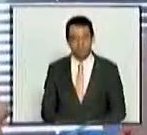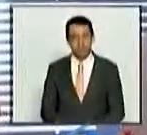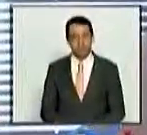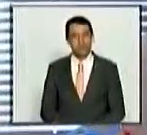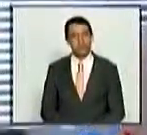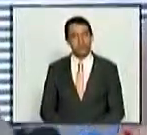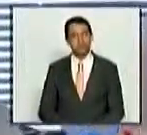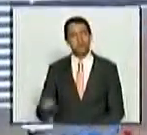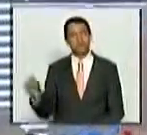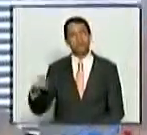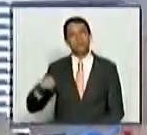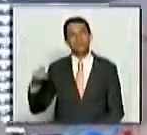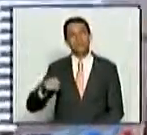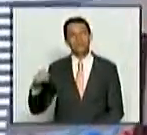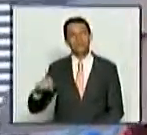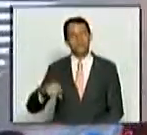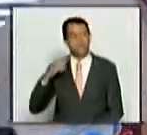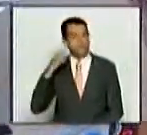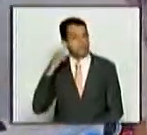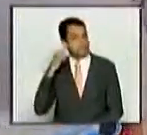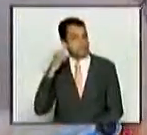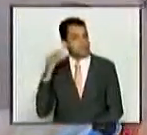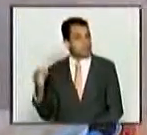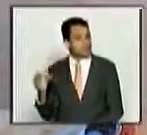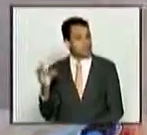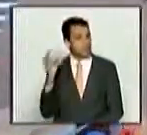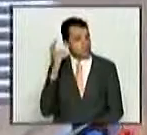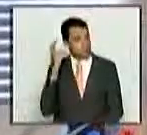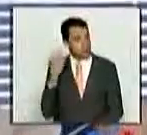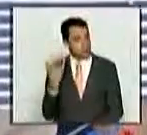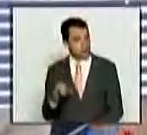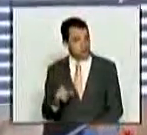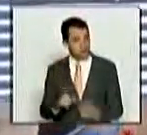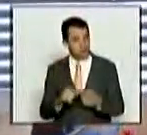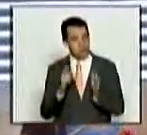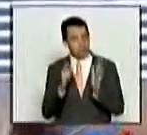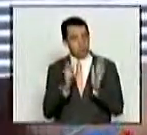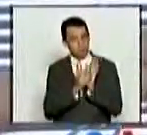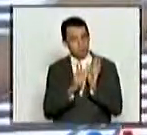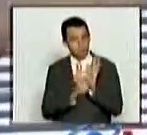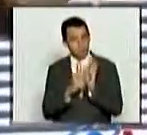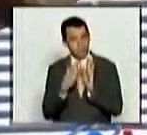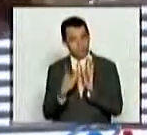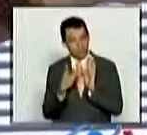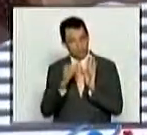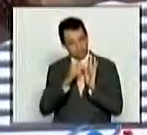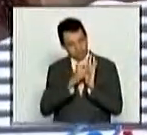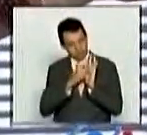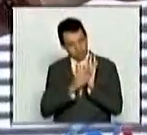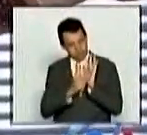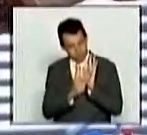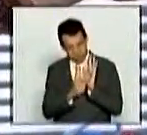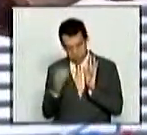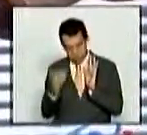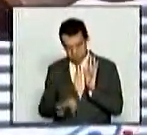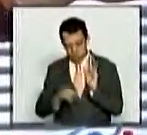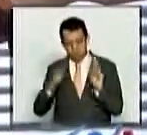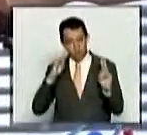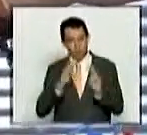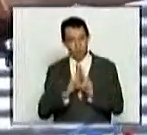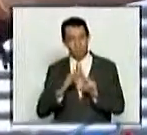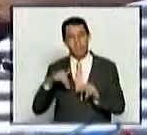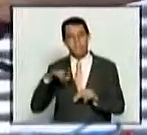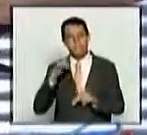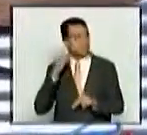como estamos viendo aquí la oreja de José, hemos trabajado 4 puntos fundamentales. El punto que vemos acá en la parte superior